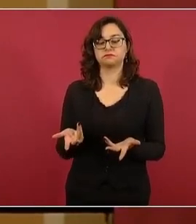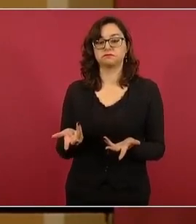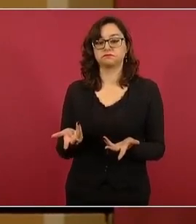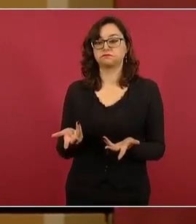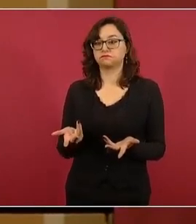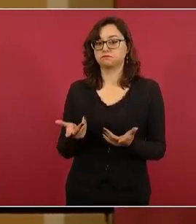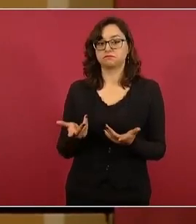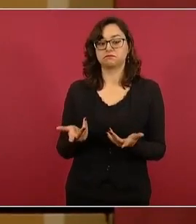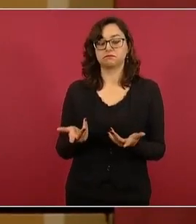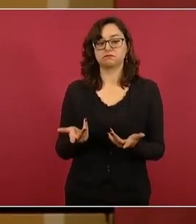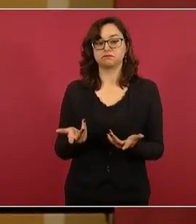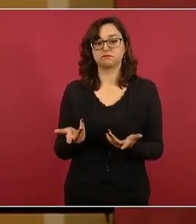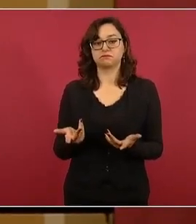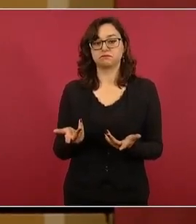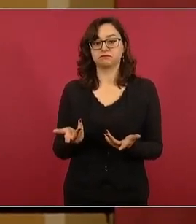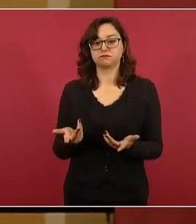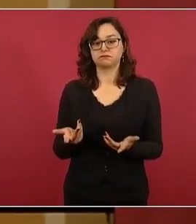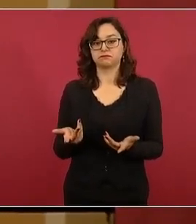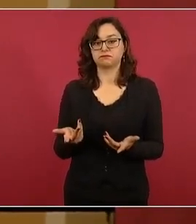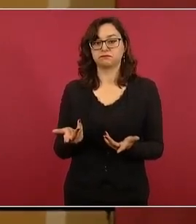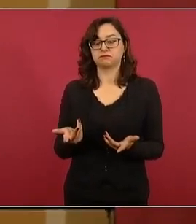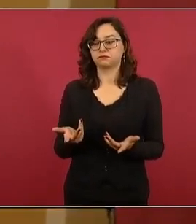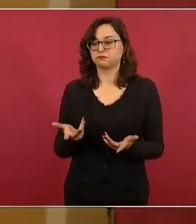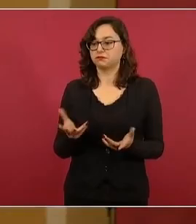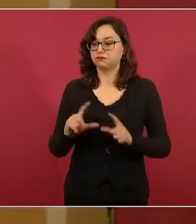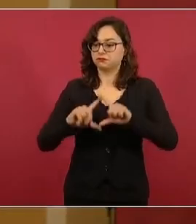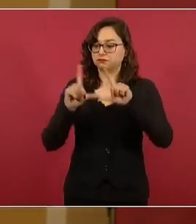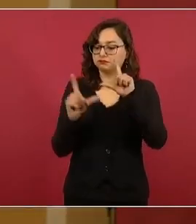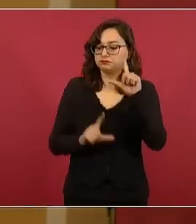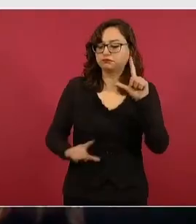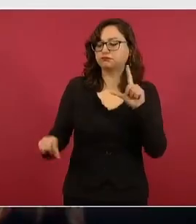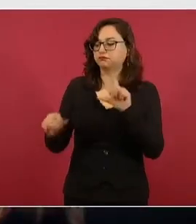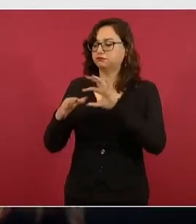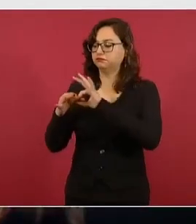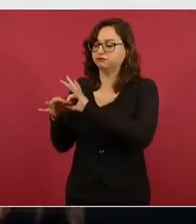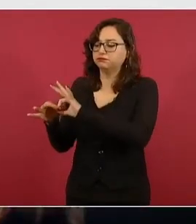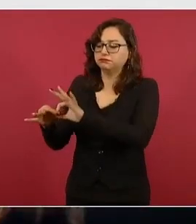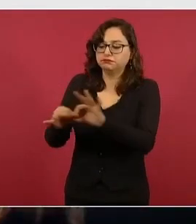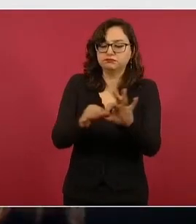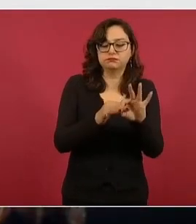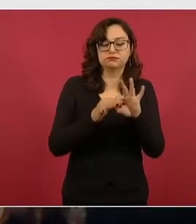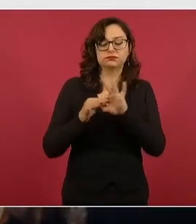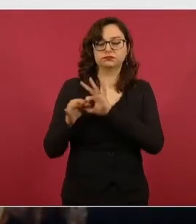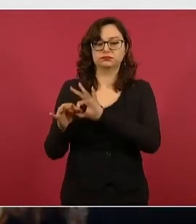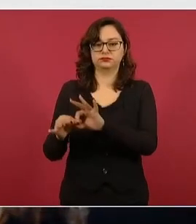La República de la Fraternidad.